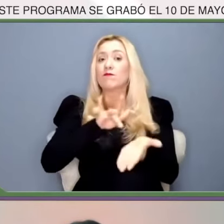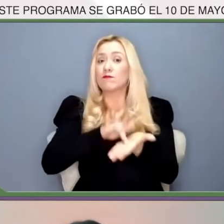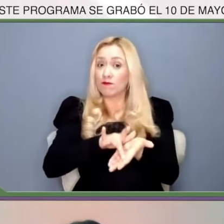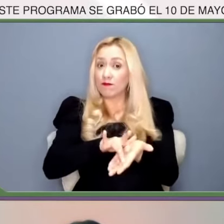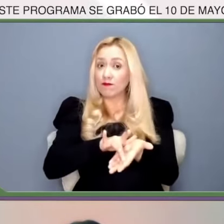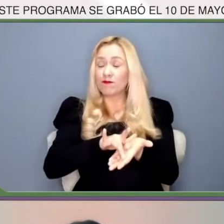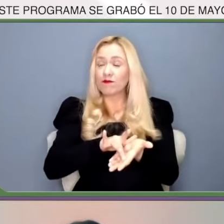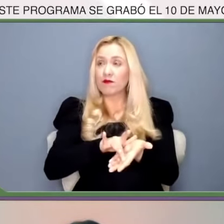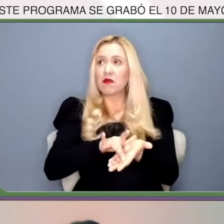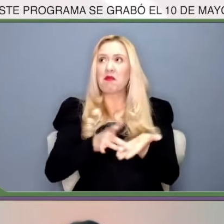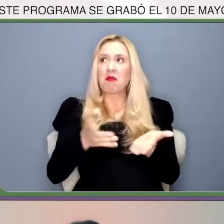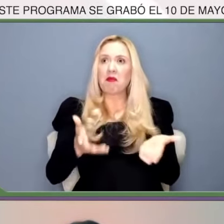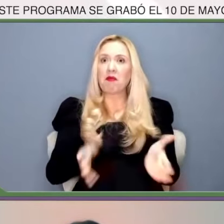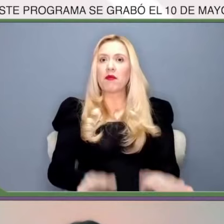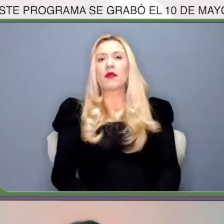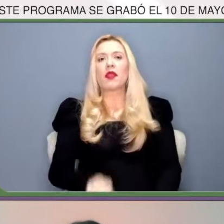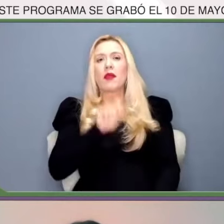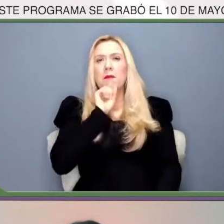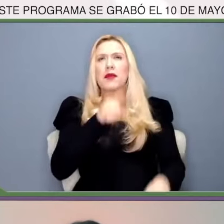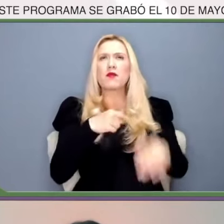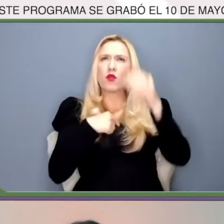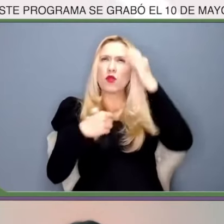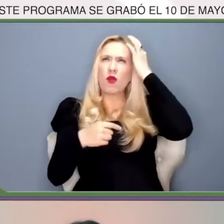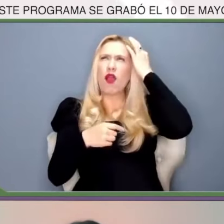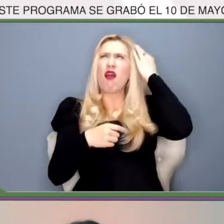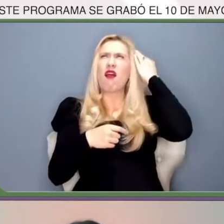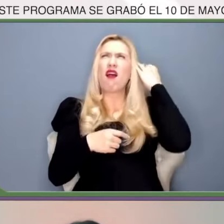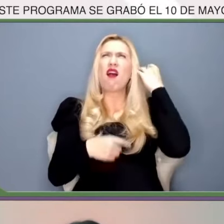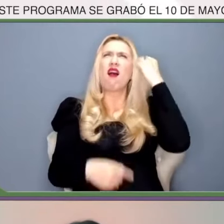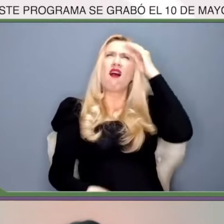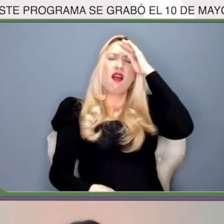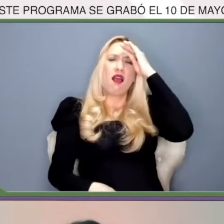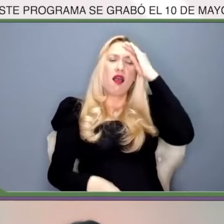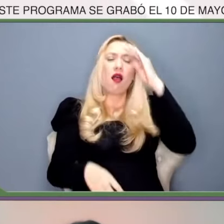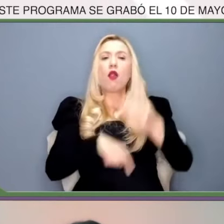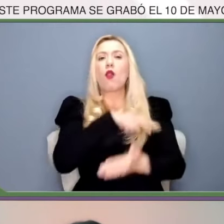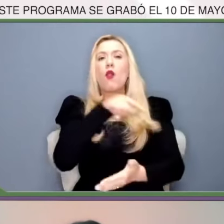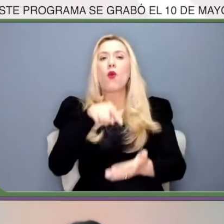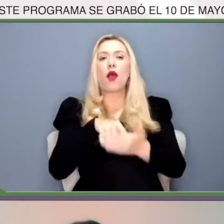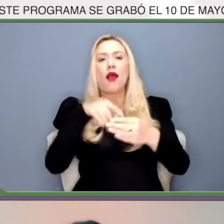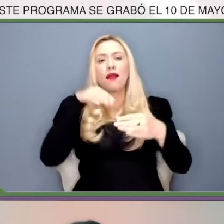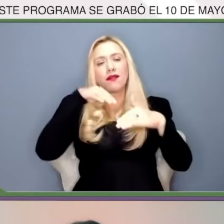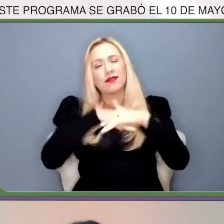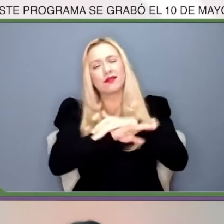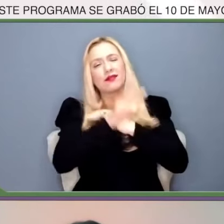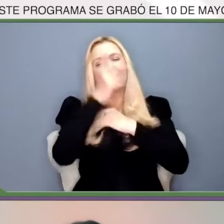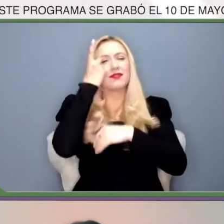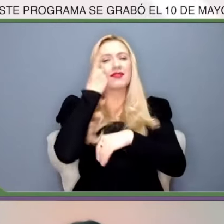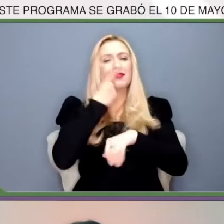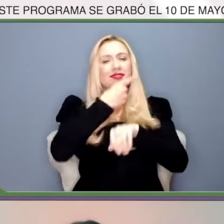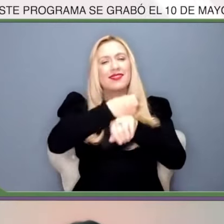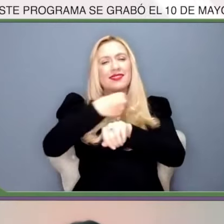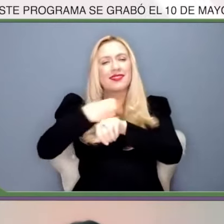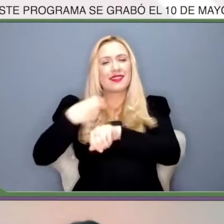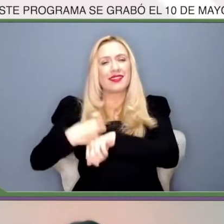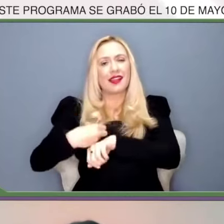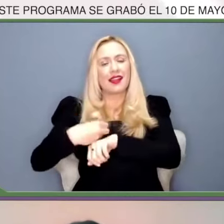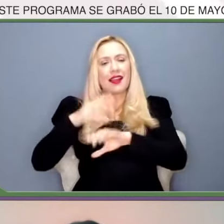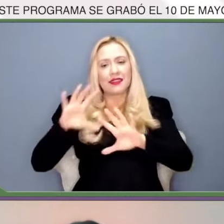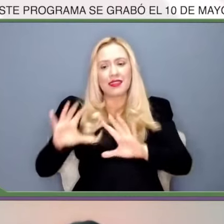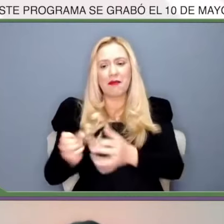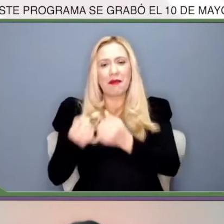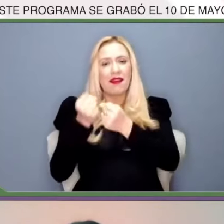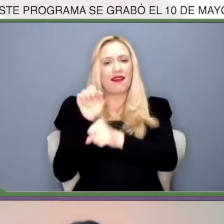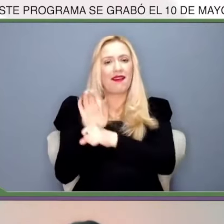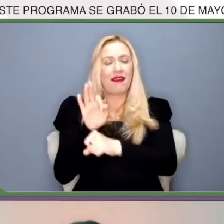También estaba reflexionando mucho respecto a los refugios LGBT, el, el que han estado empezando a